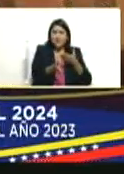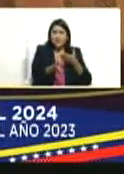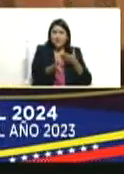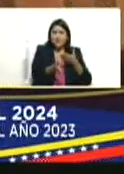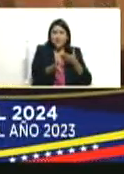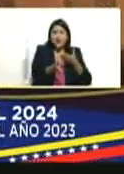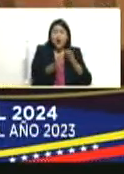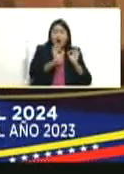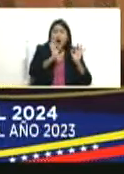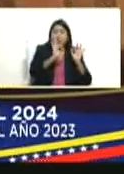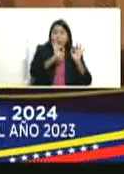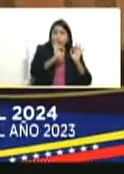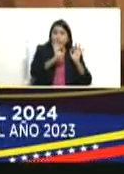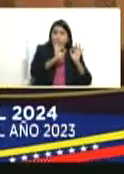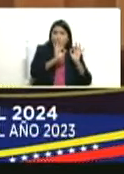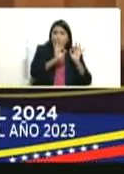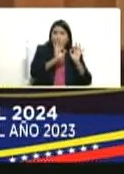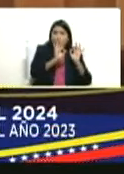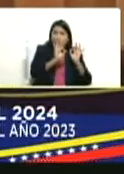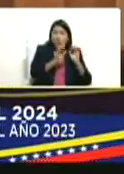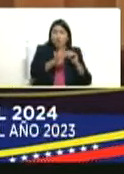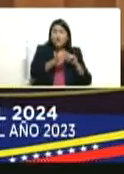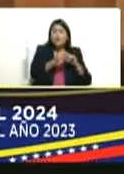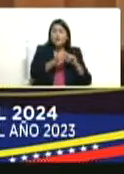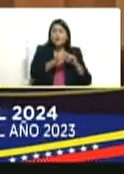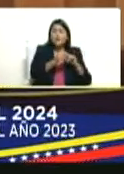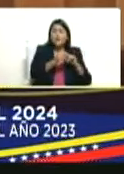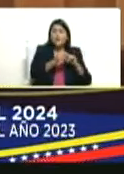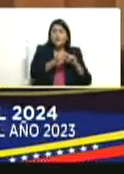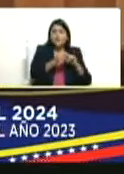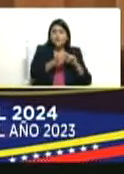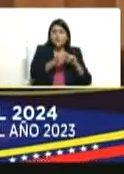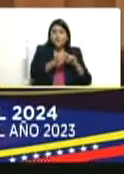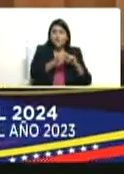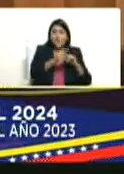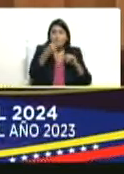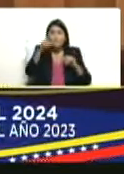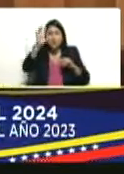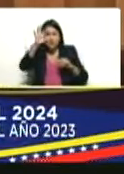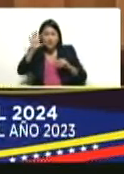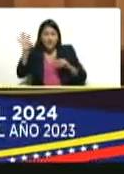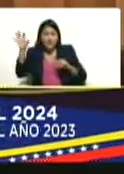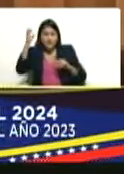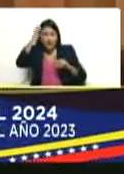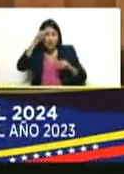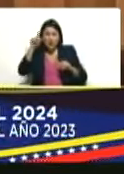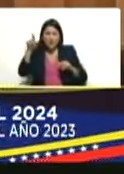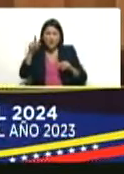¿Qué pasaría si algo así se hiciera en algún país de Europa?